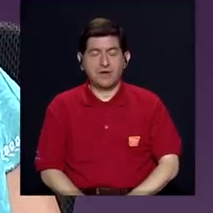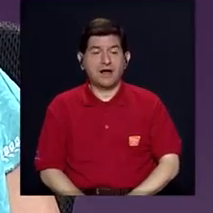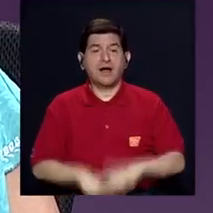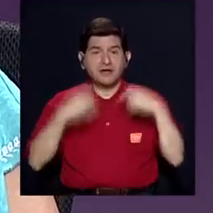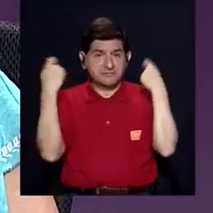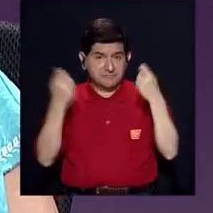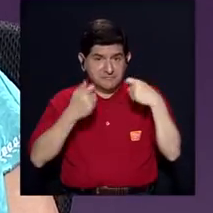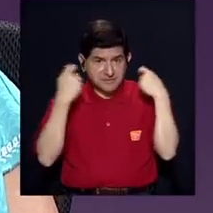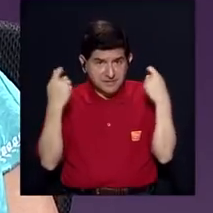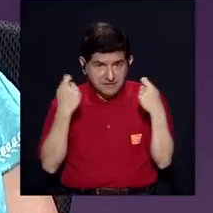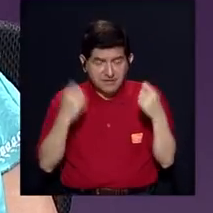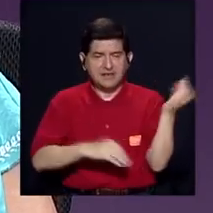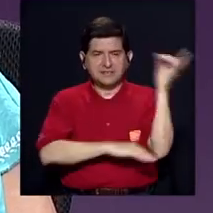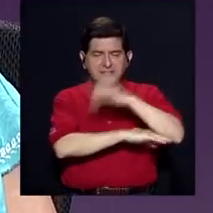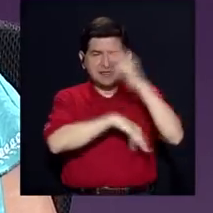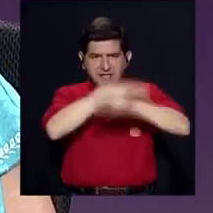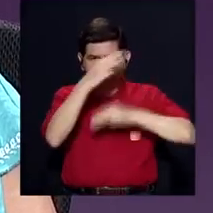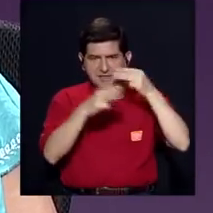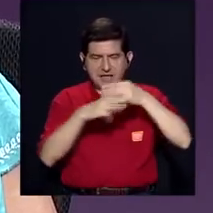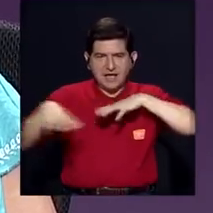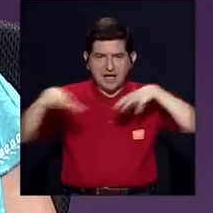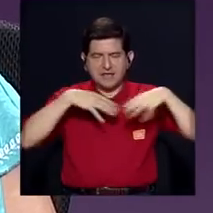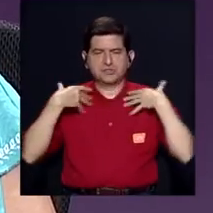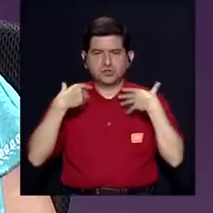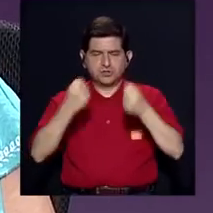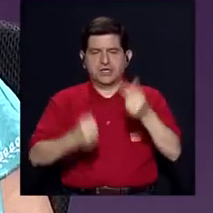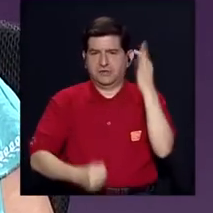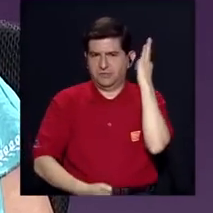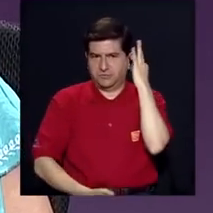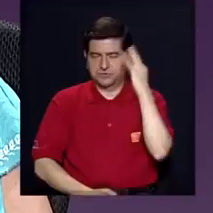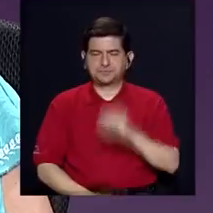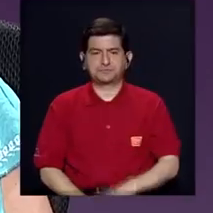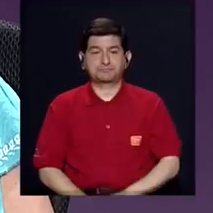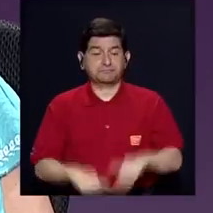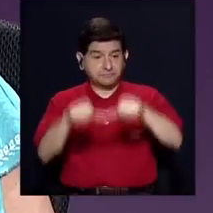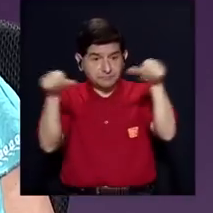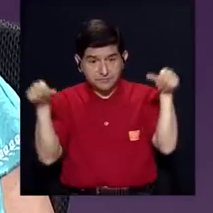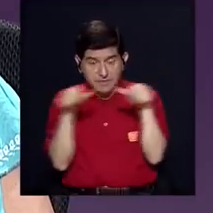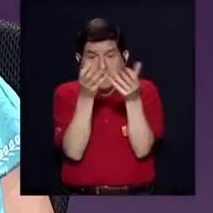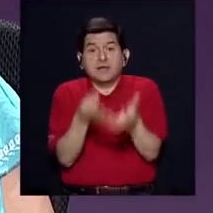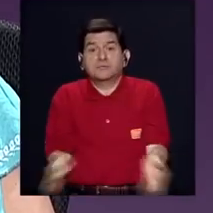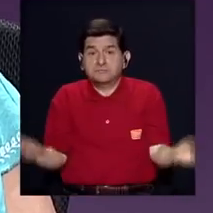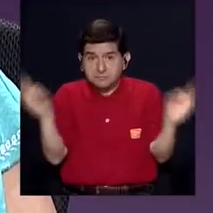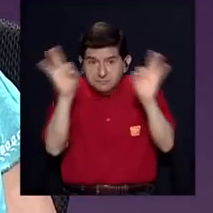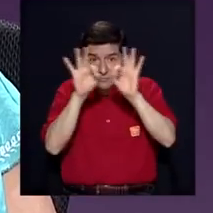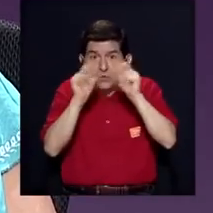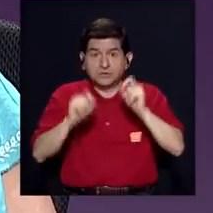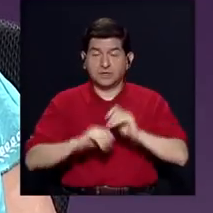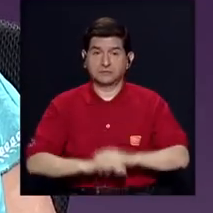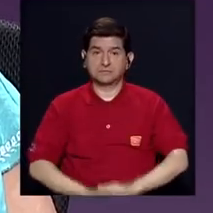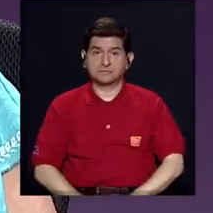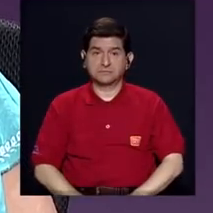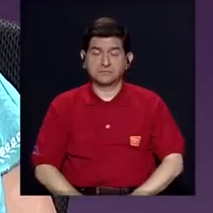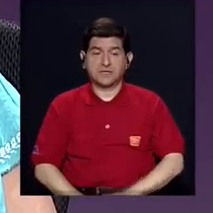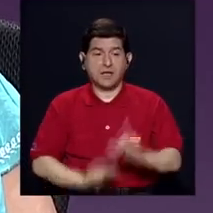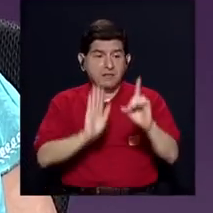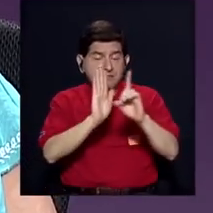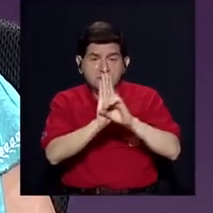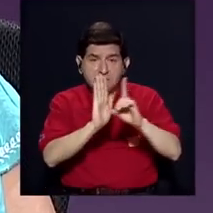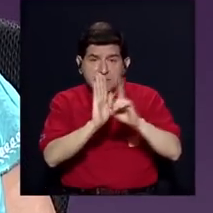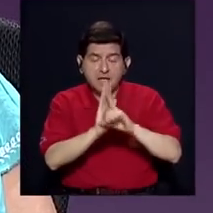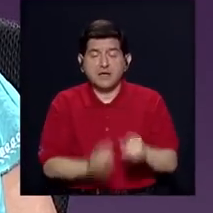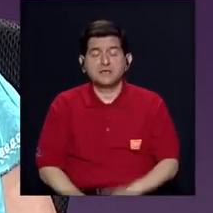está celebrando el día mundial de la acción por la salud de las mujeres entonces está área es un área muy importante en cuanto a los derechos